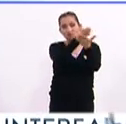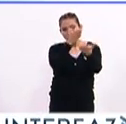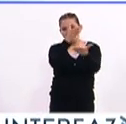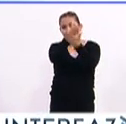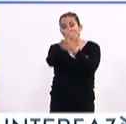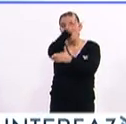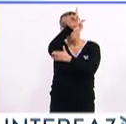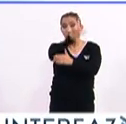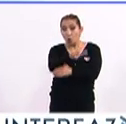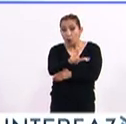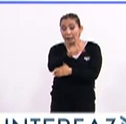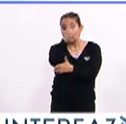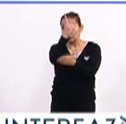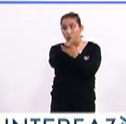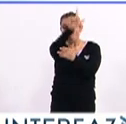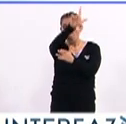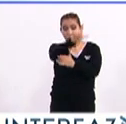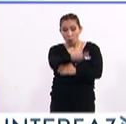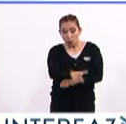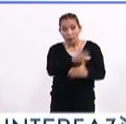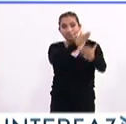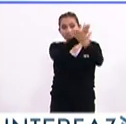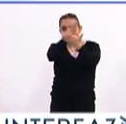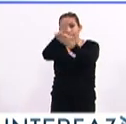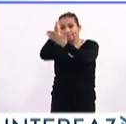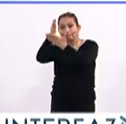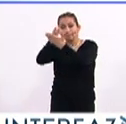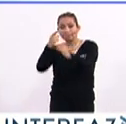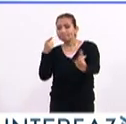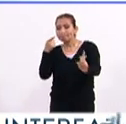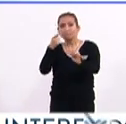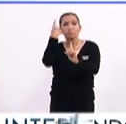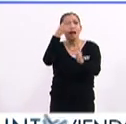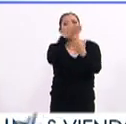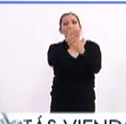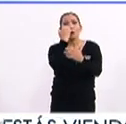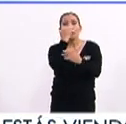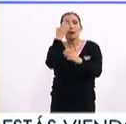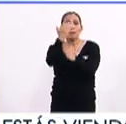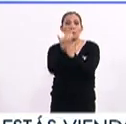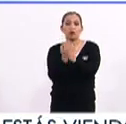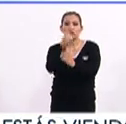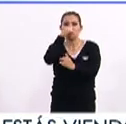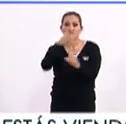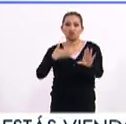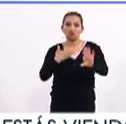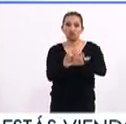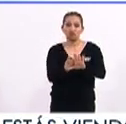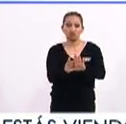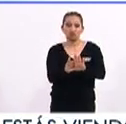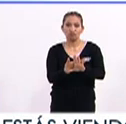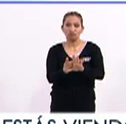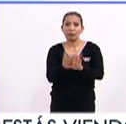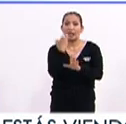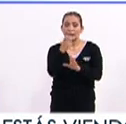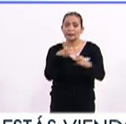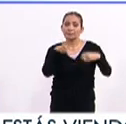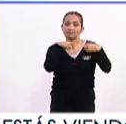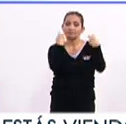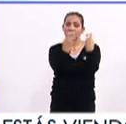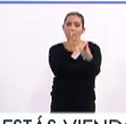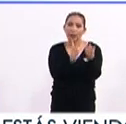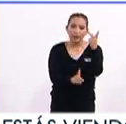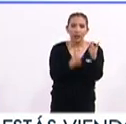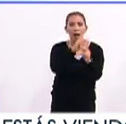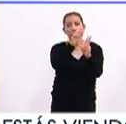asistiendo los lunes, y el objetivo fundamental es bajar la violencia. Es decir, son pláticas para la